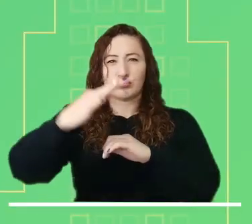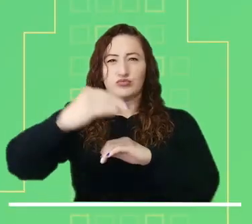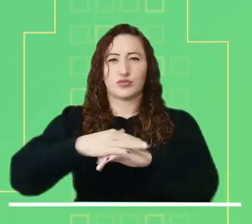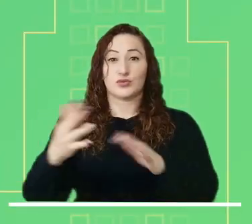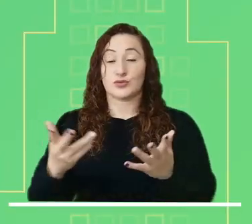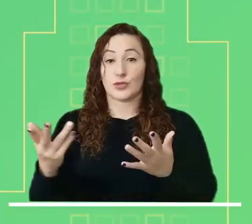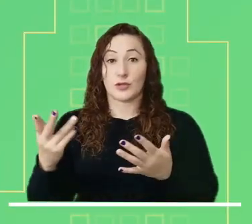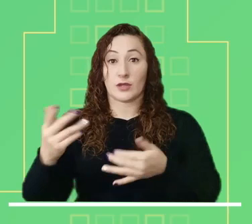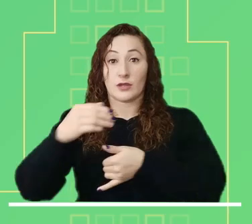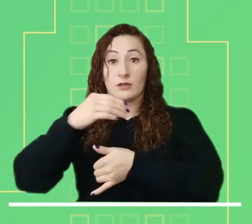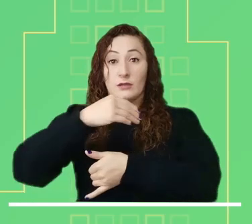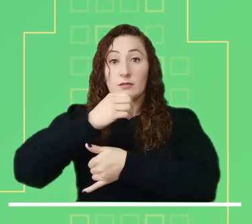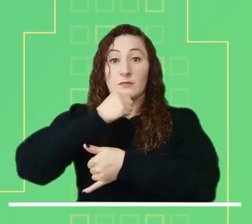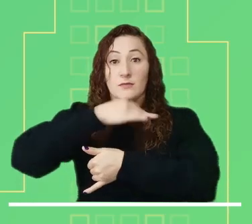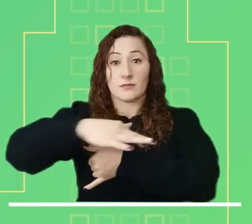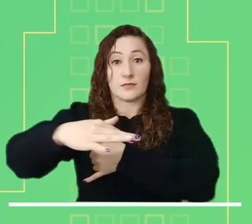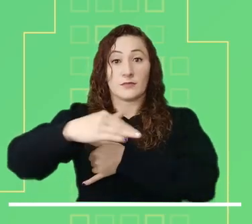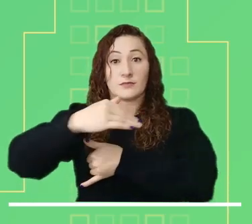Antioquia.